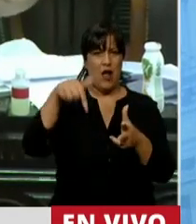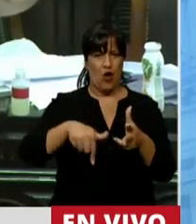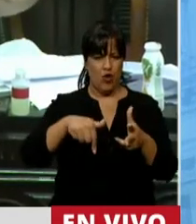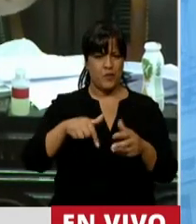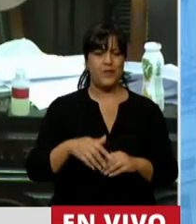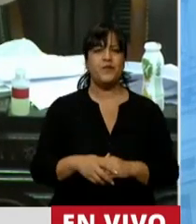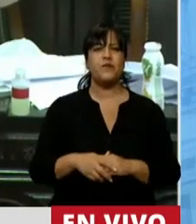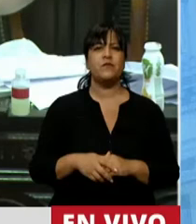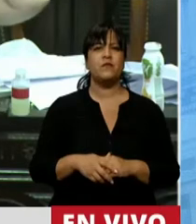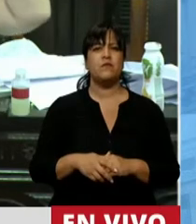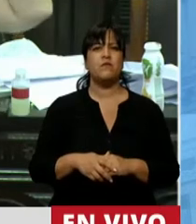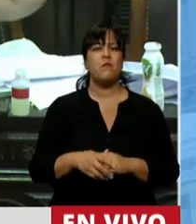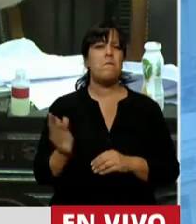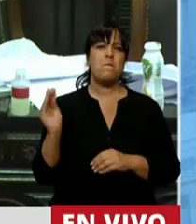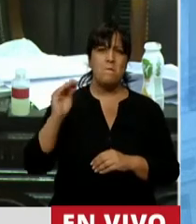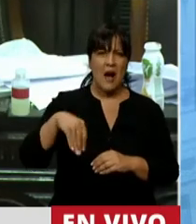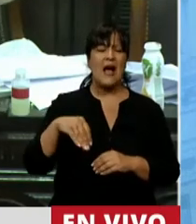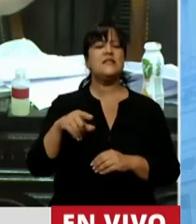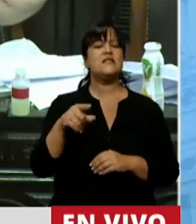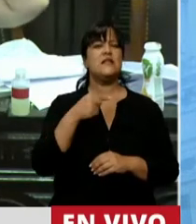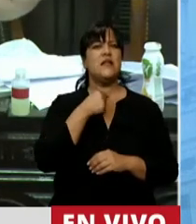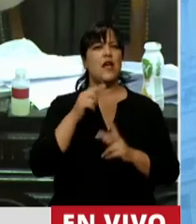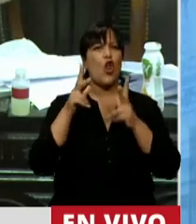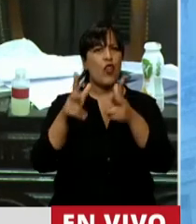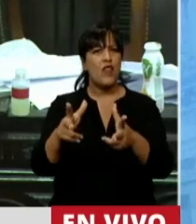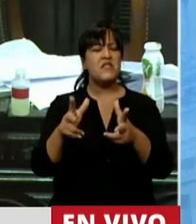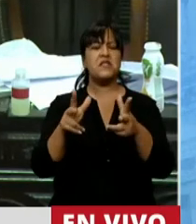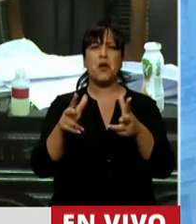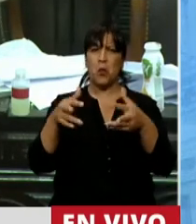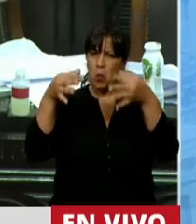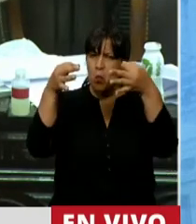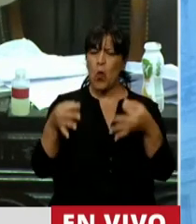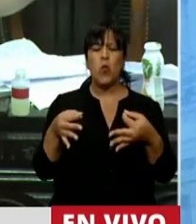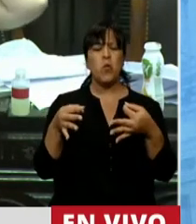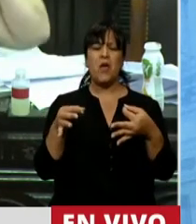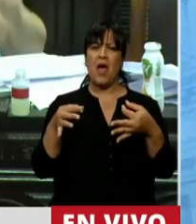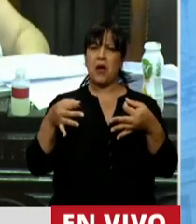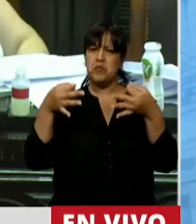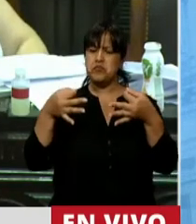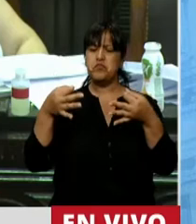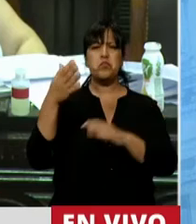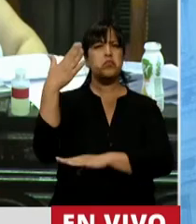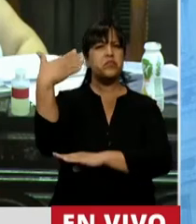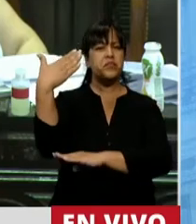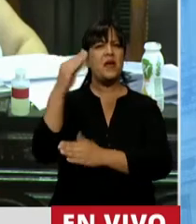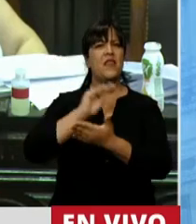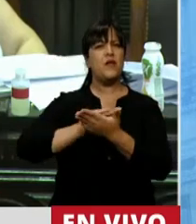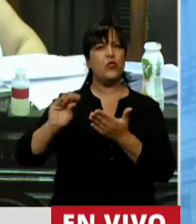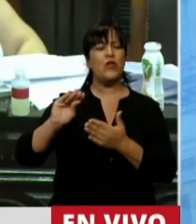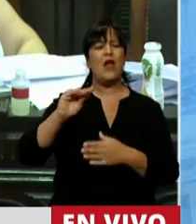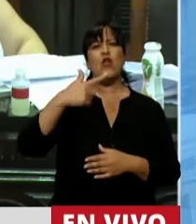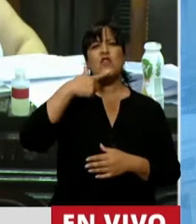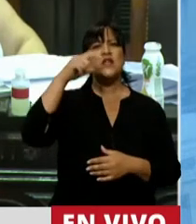También quiero ponderar la prudencia y el equilibrio de las palabras del diputado